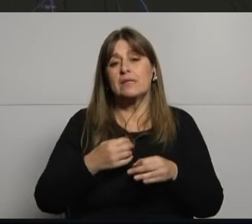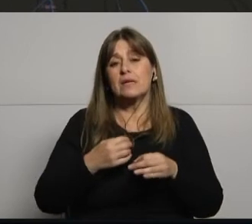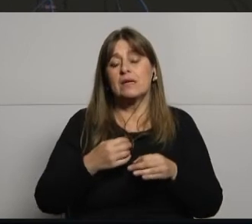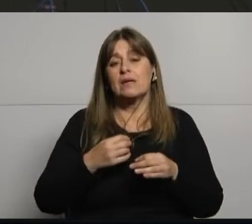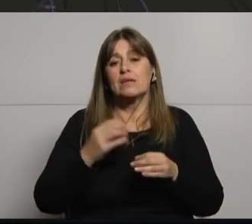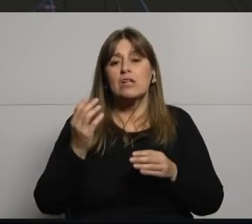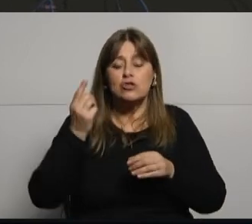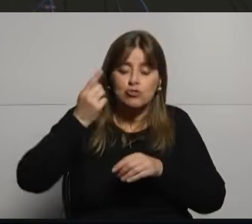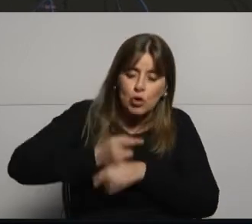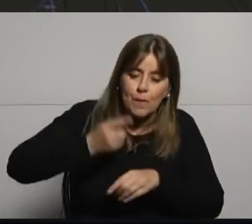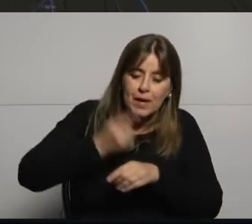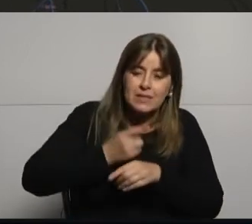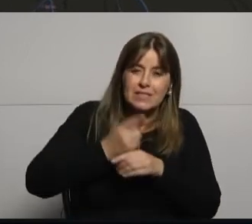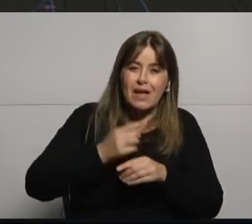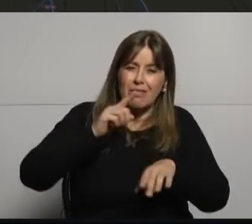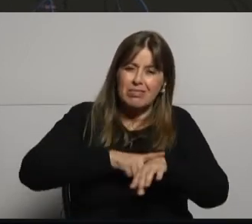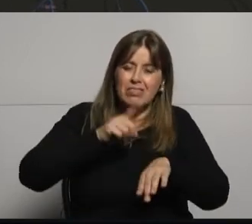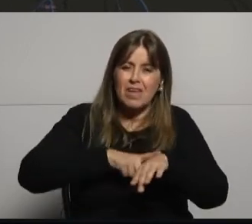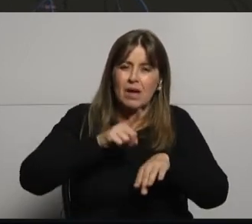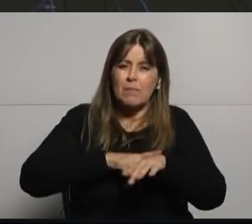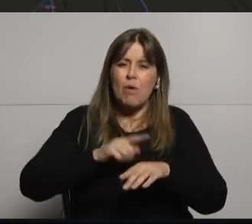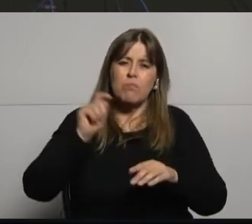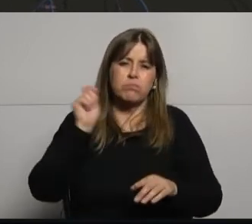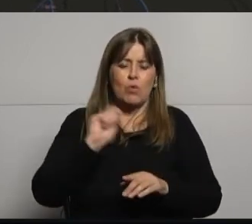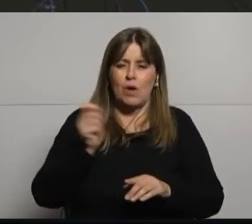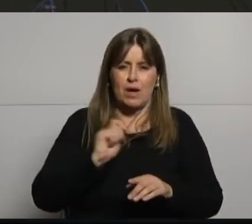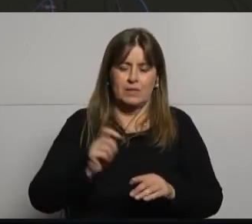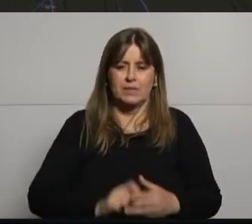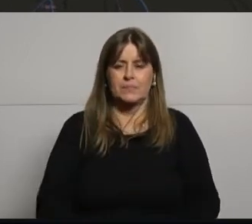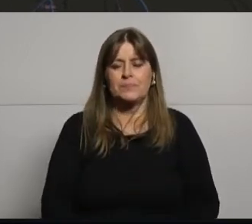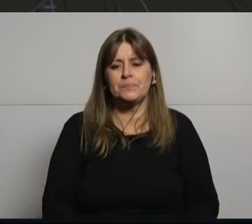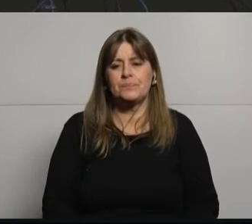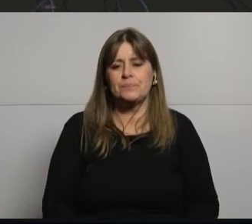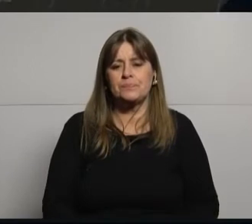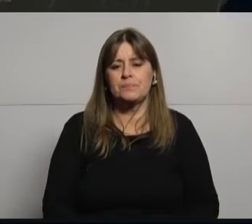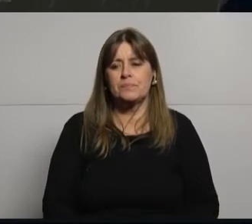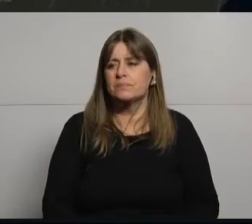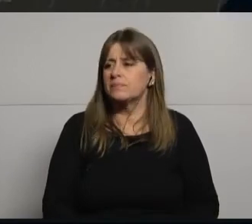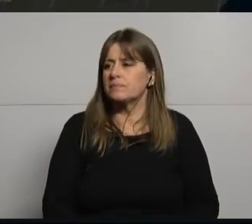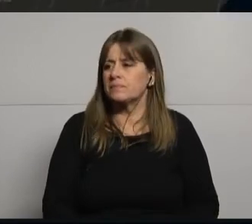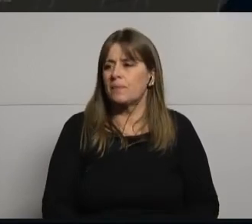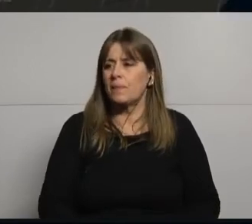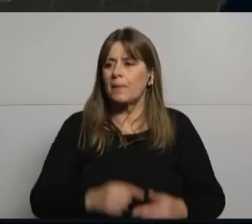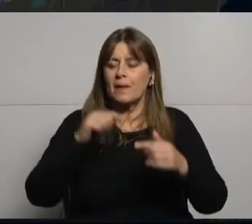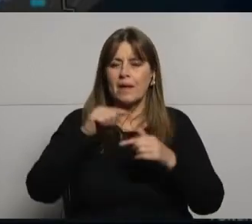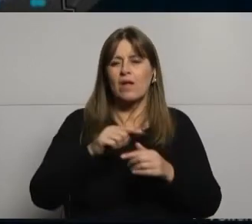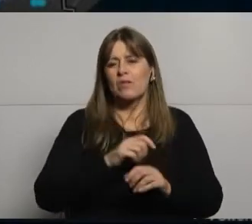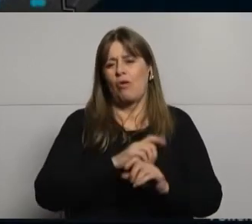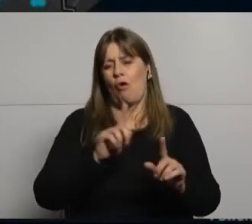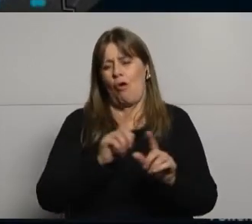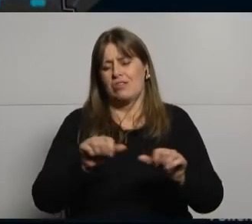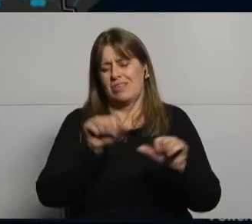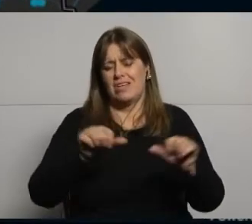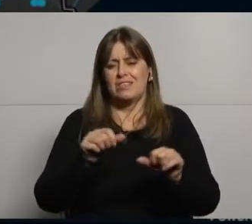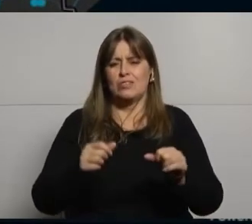de tomar decisiones en tiempos lo más adecuados posibles. Esto evidentemente no se hizo de la noche